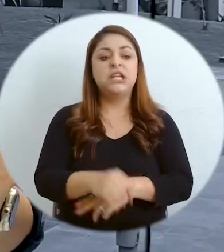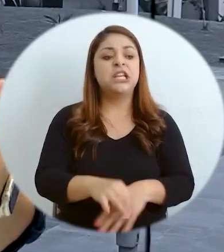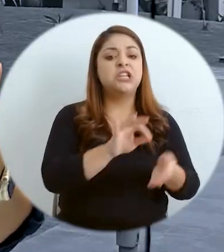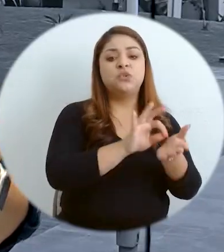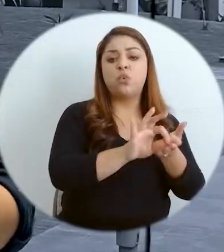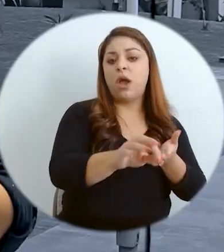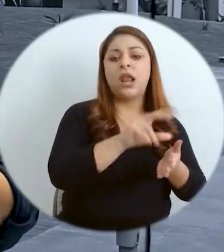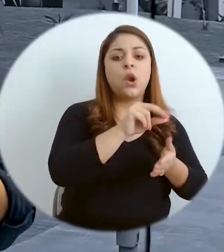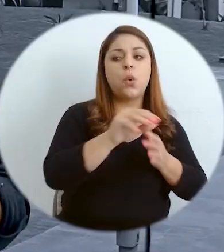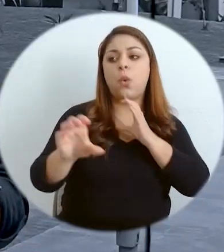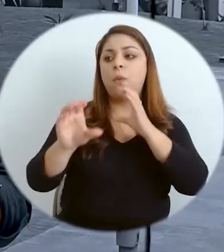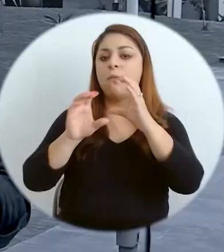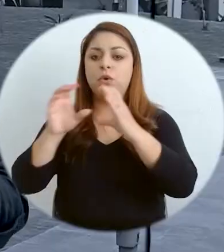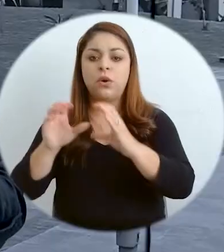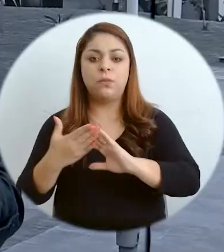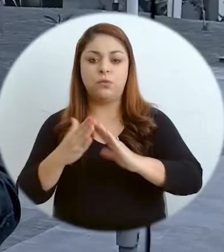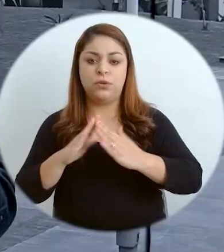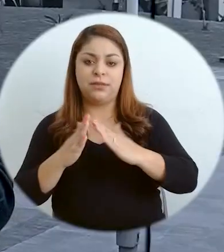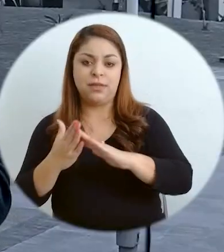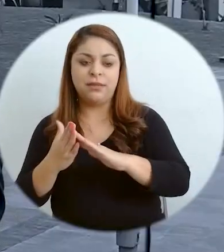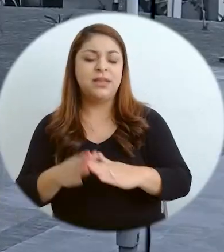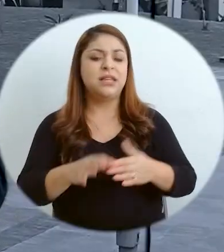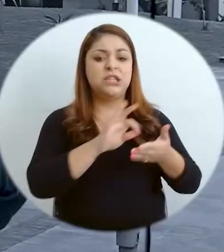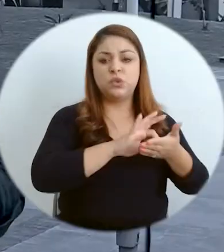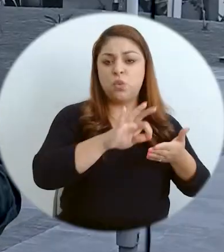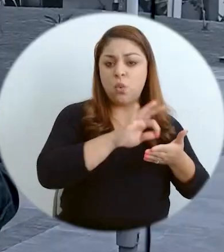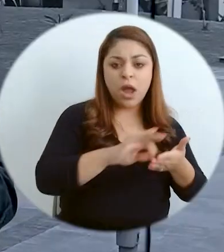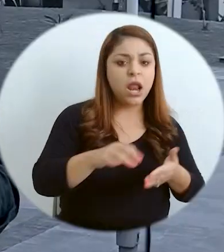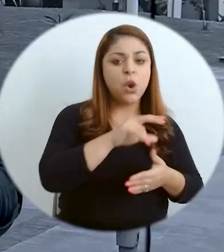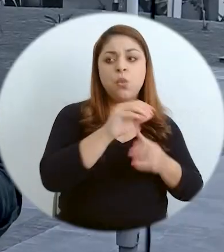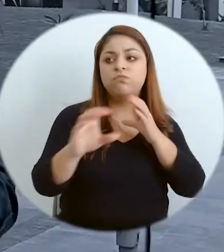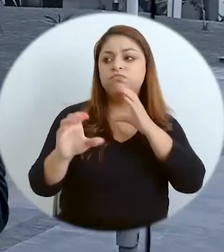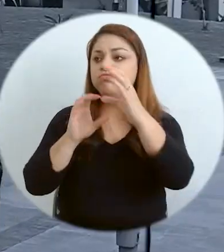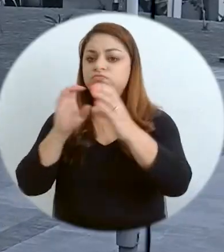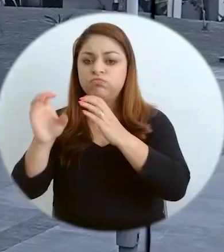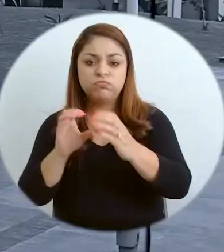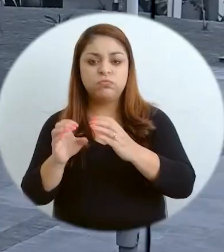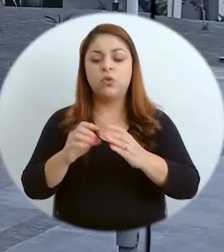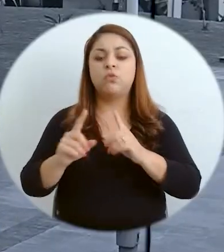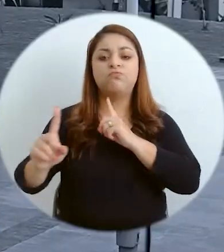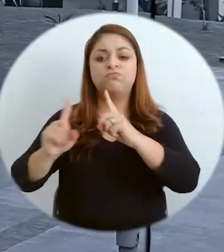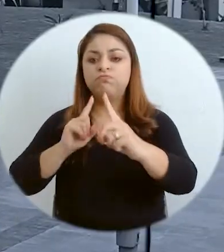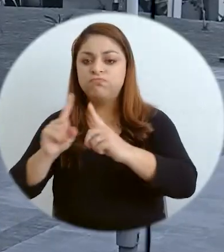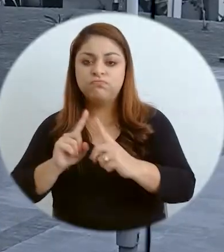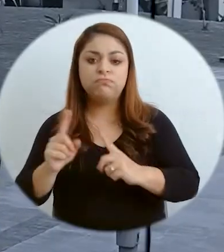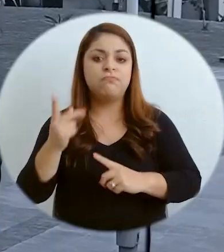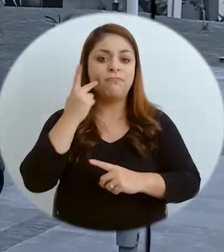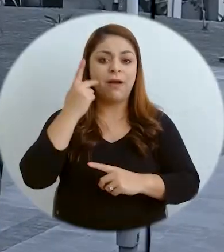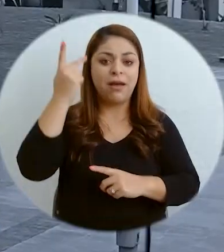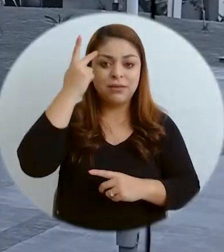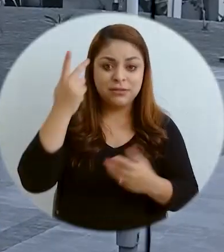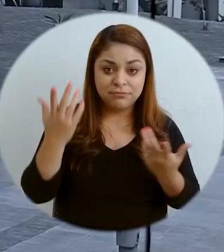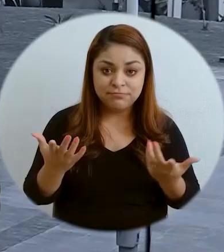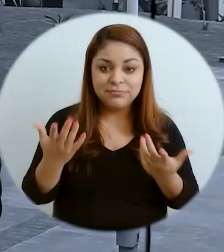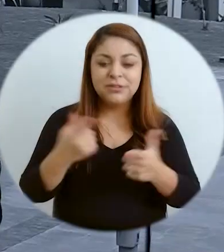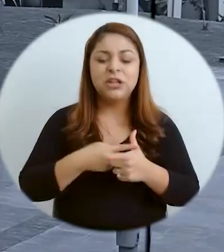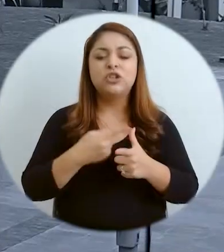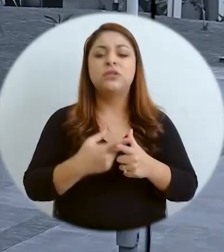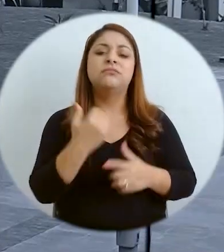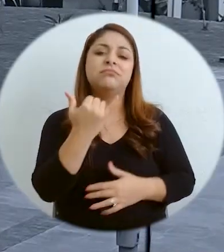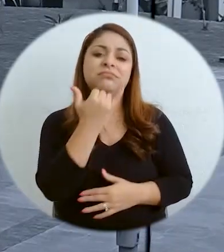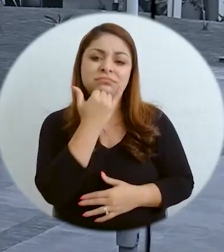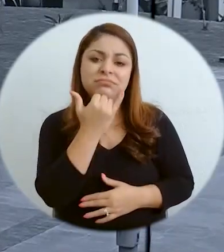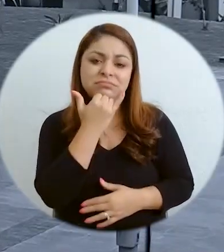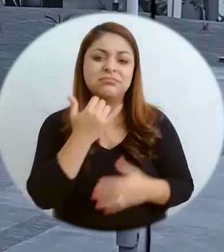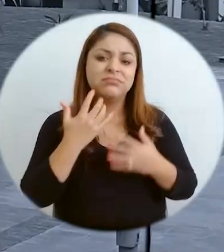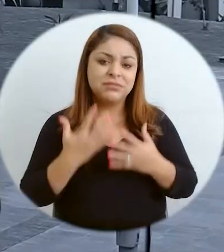habla con su comunidad, la escuela no habla, no dialoga con sus madres y sus padres de familia. Entonces, ¿qué es lo que pasa?